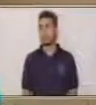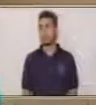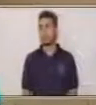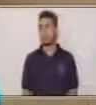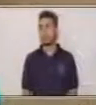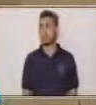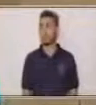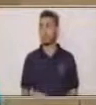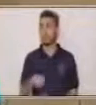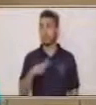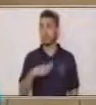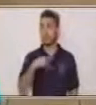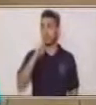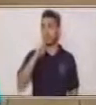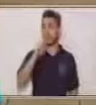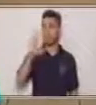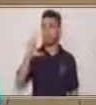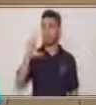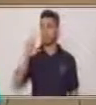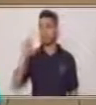25 centímetros.